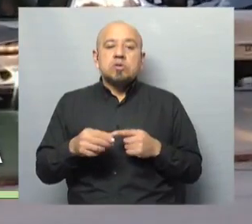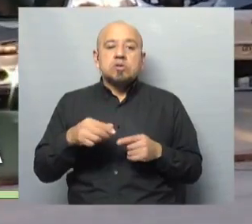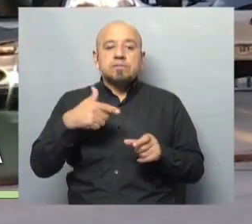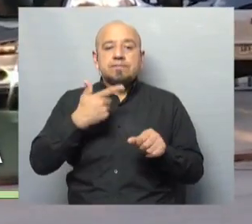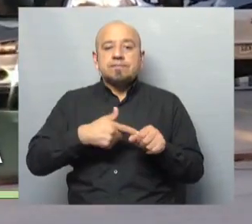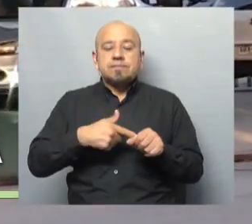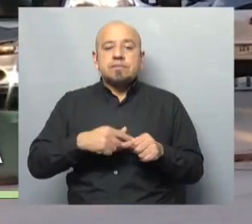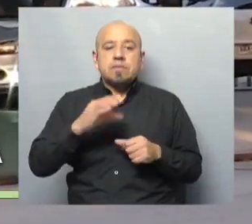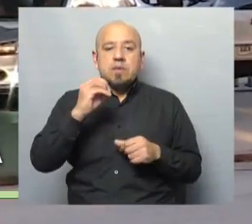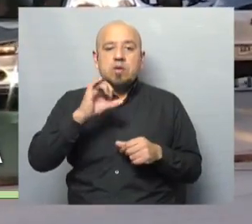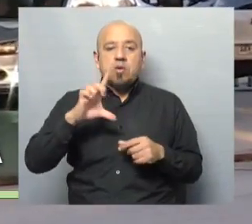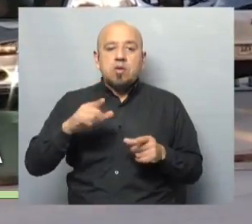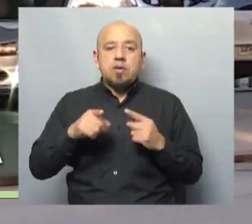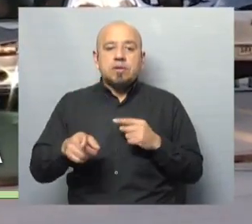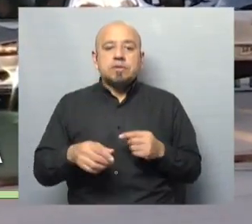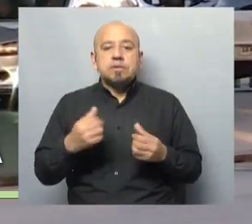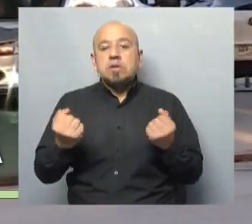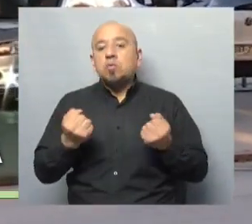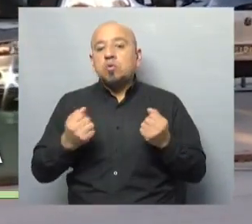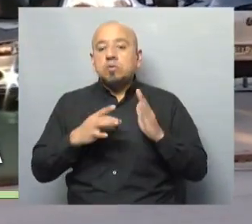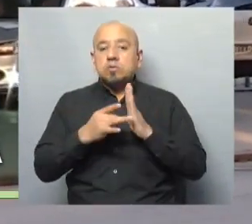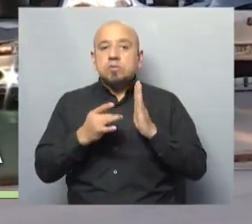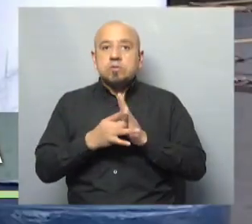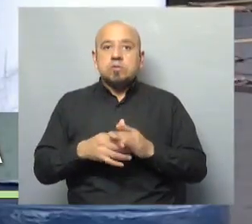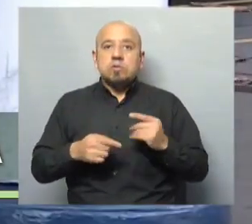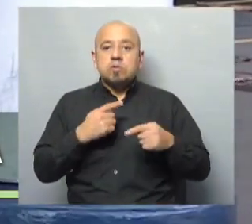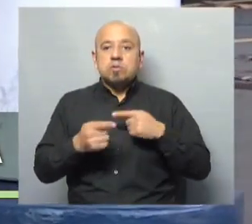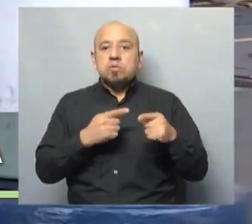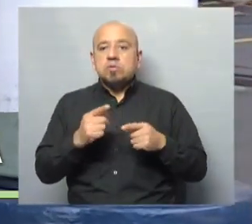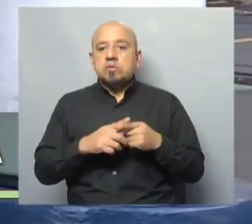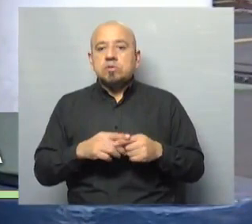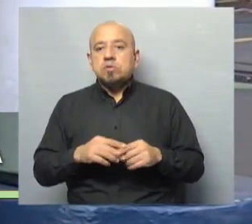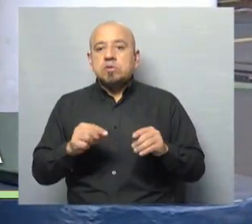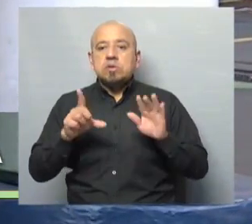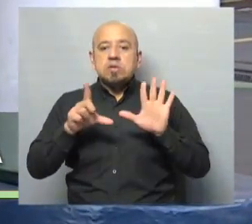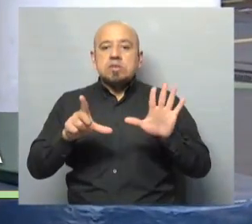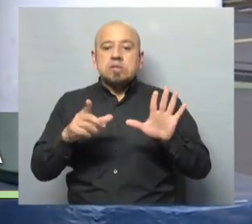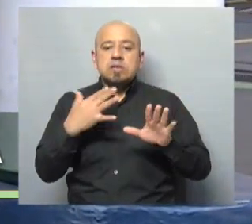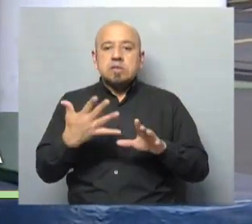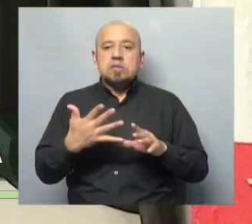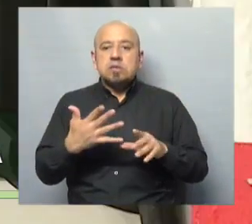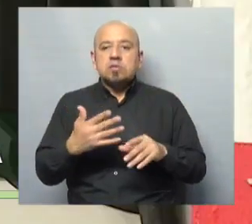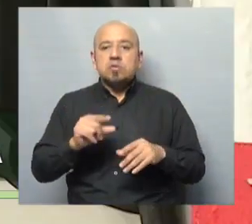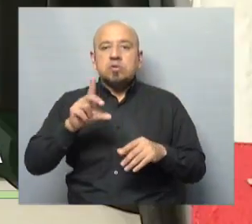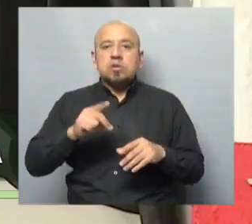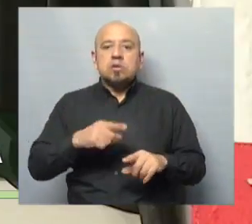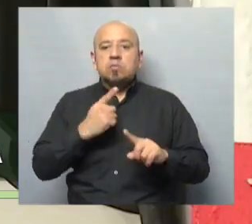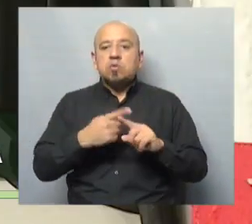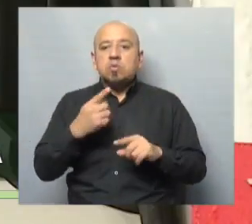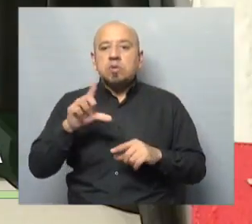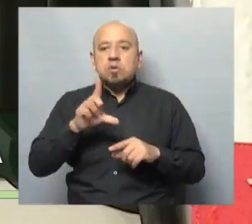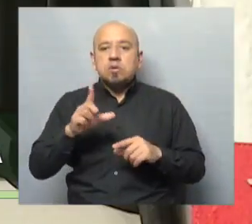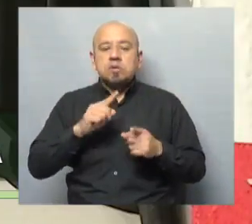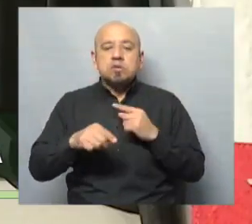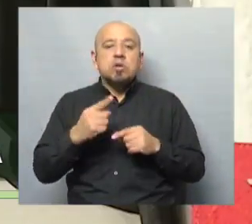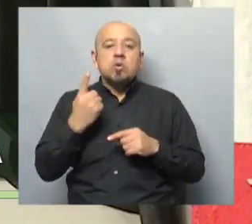10s usado en autos de alta gama continuará costando 75 con 30 por litro por último el kilo